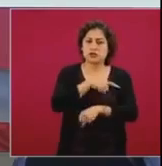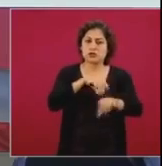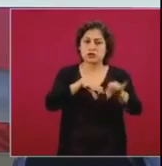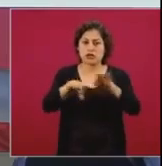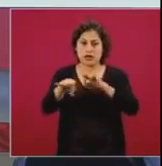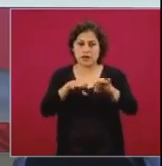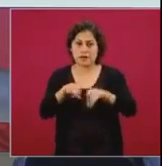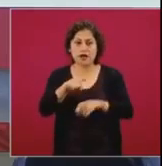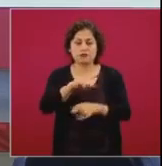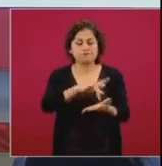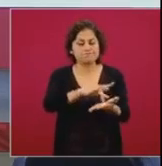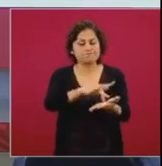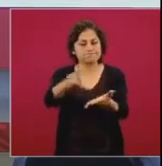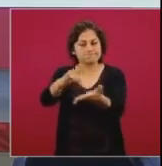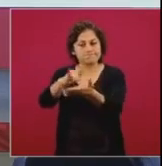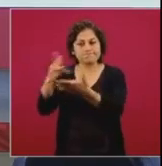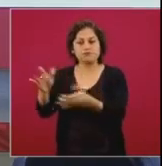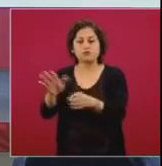total de